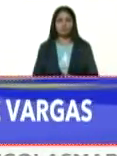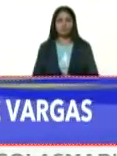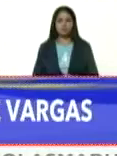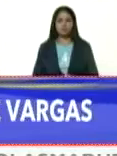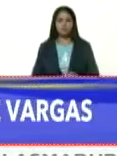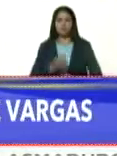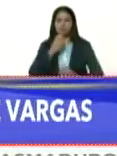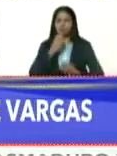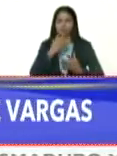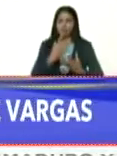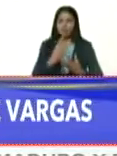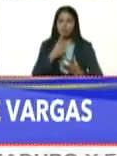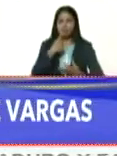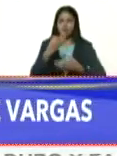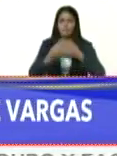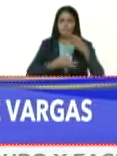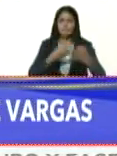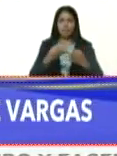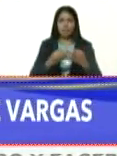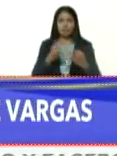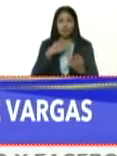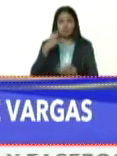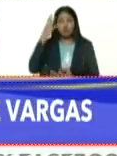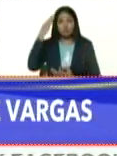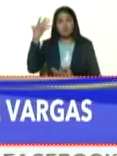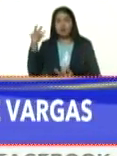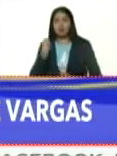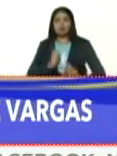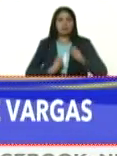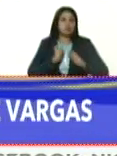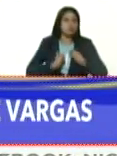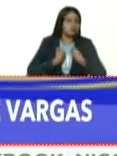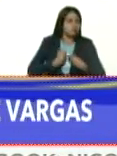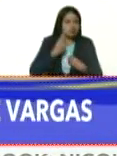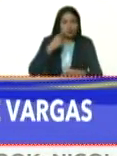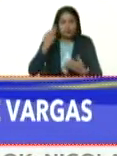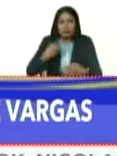...exclama... Me imagino su angustia